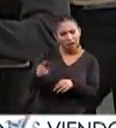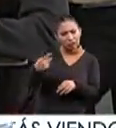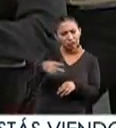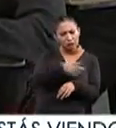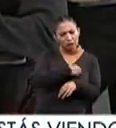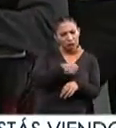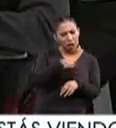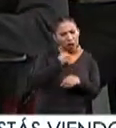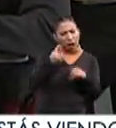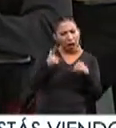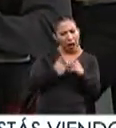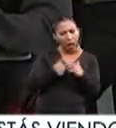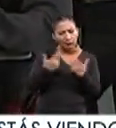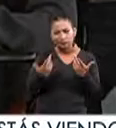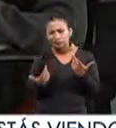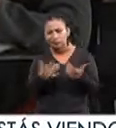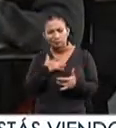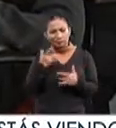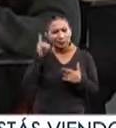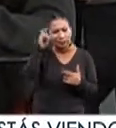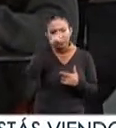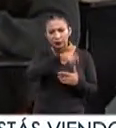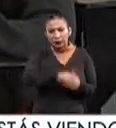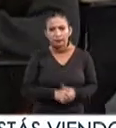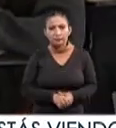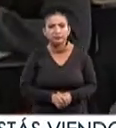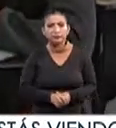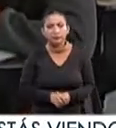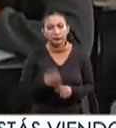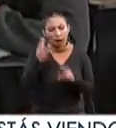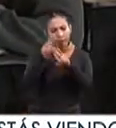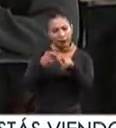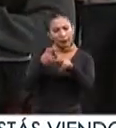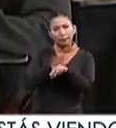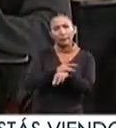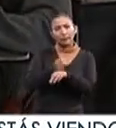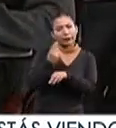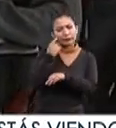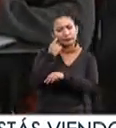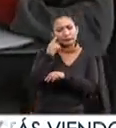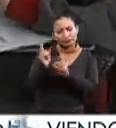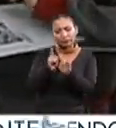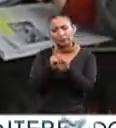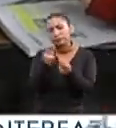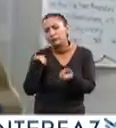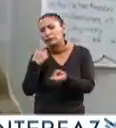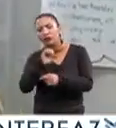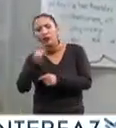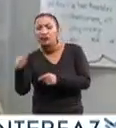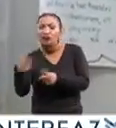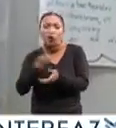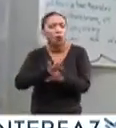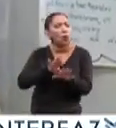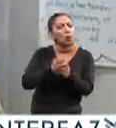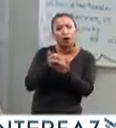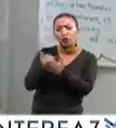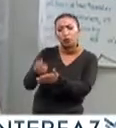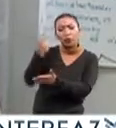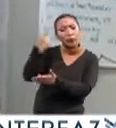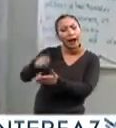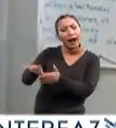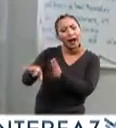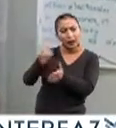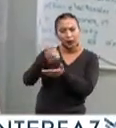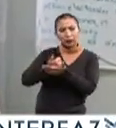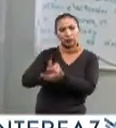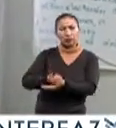si sus hijos se encuentran en situaciones de este tipo, analicen las causas y se acerquen con expertos en la materia para que puedan